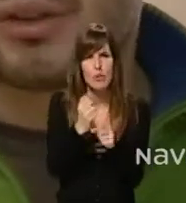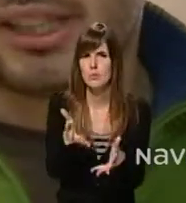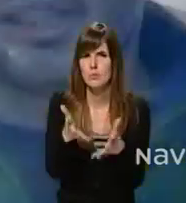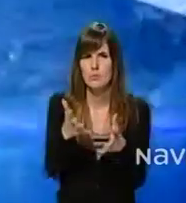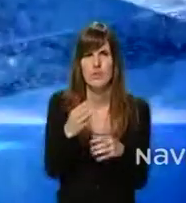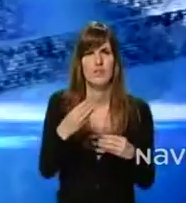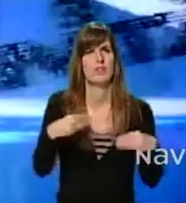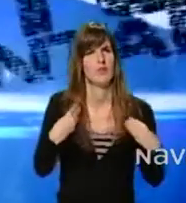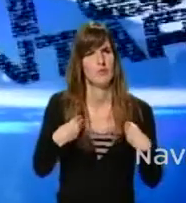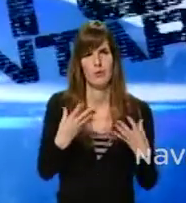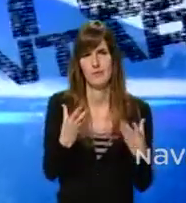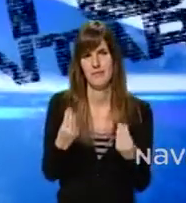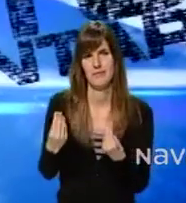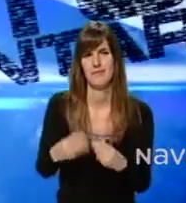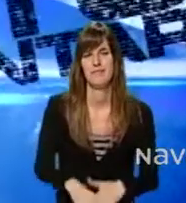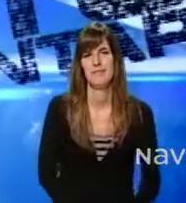muchísimo.